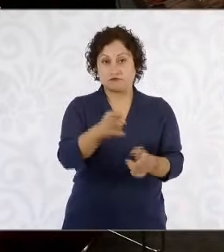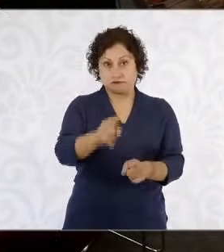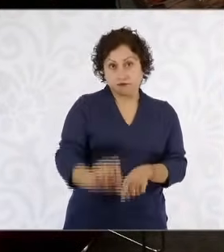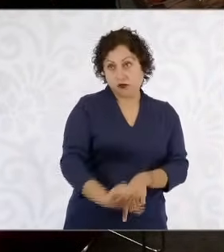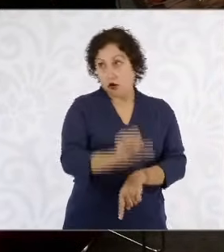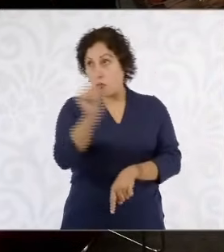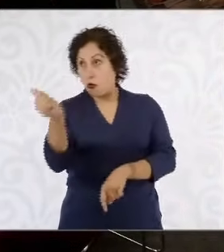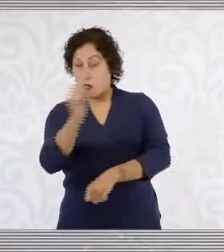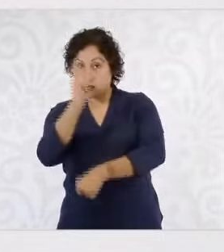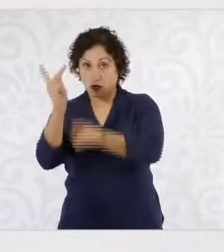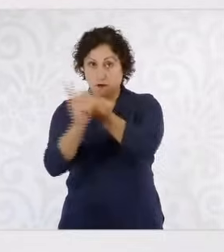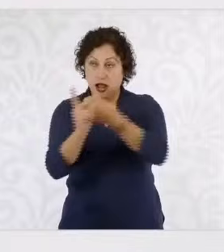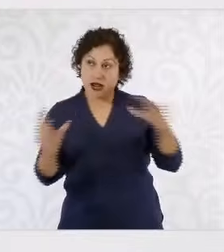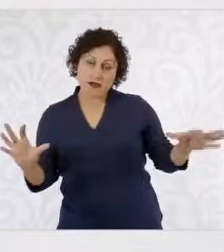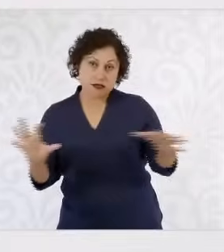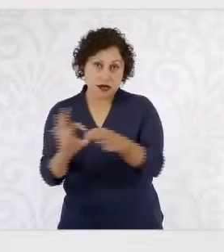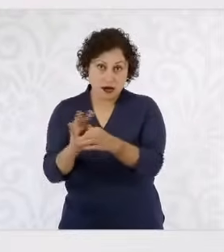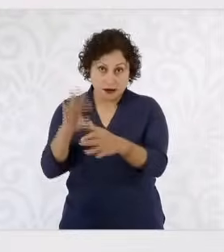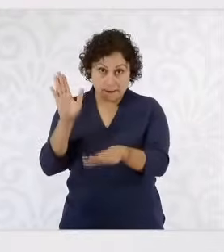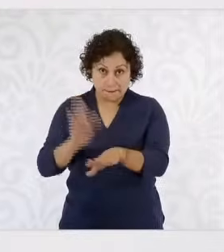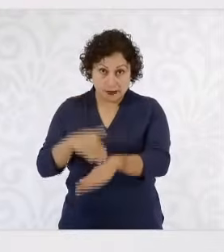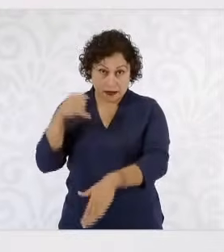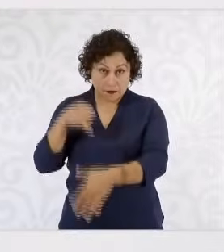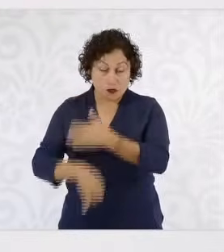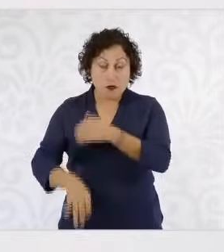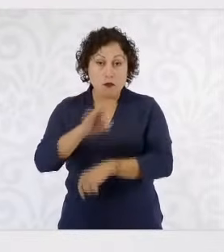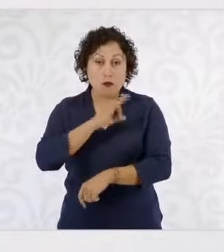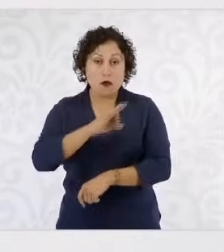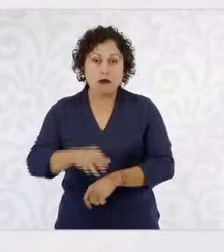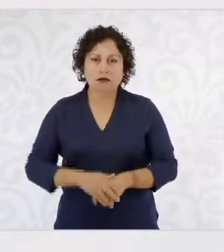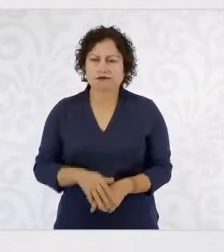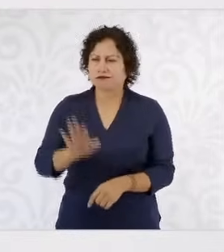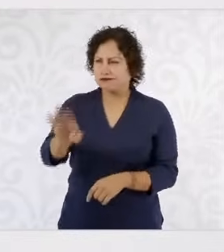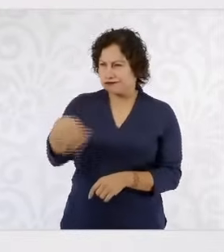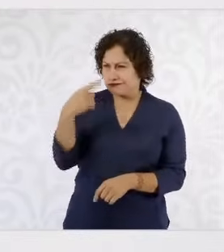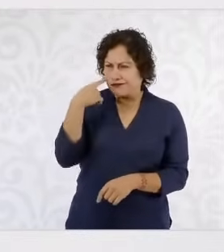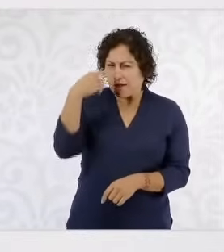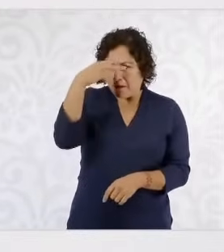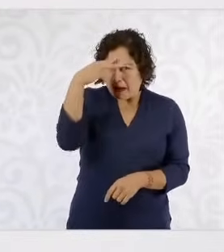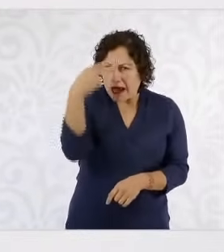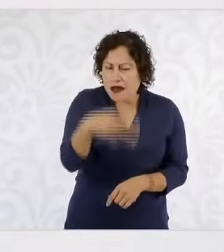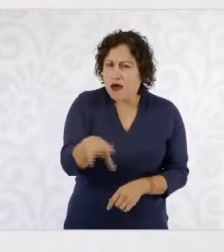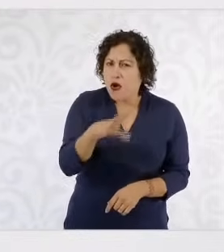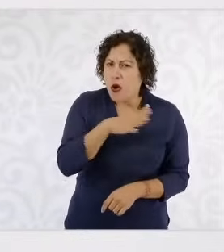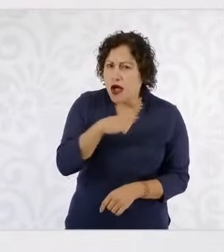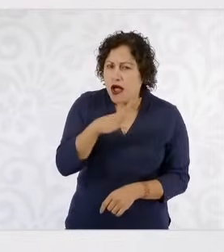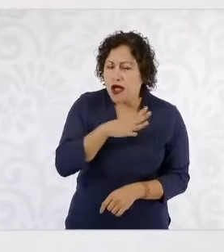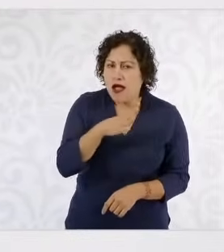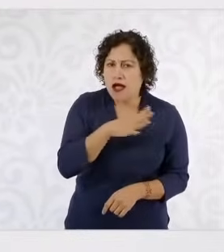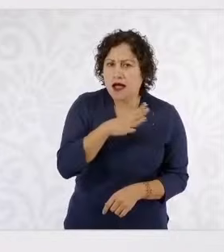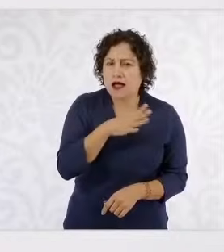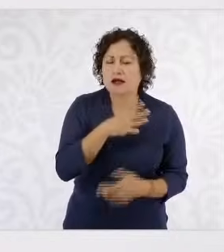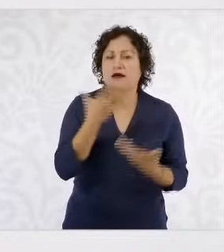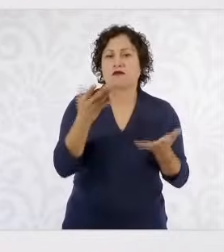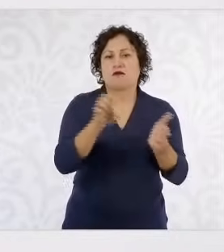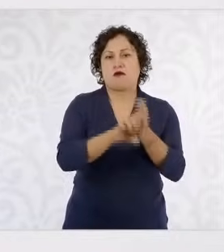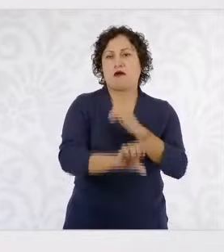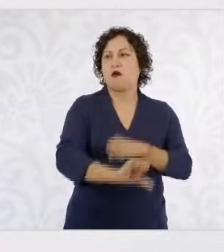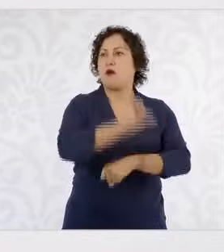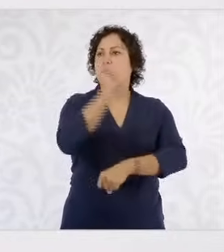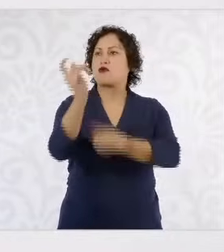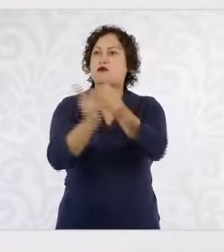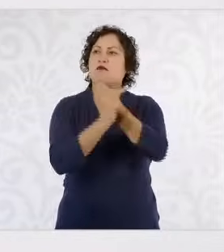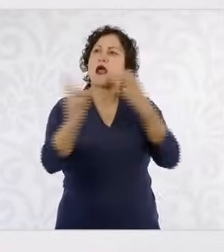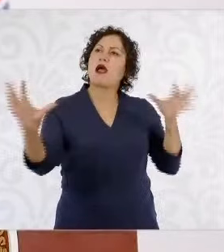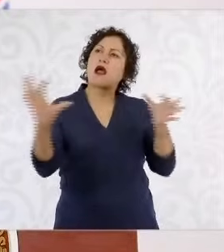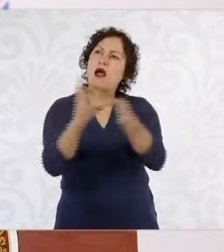profundas con otras naciones? Ah, no, esas naciones? Las tenemos. Y como o sea, México tiene con China, tratados con otros países. Fíjense, hay